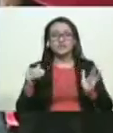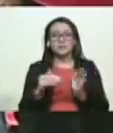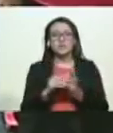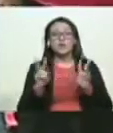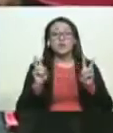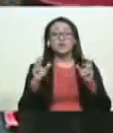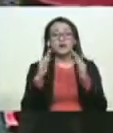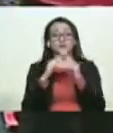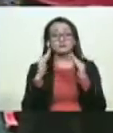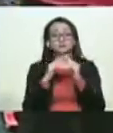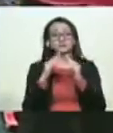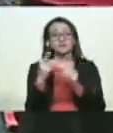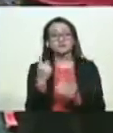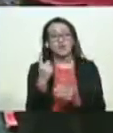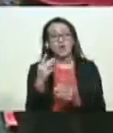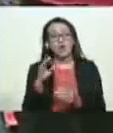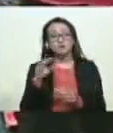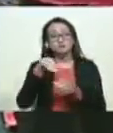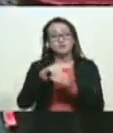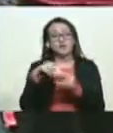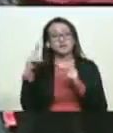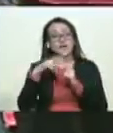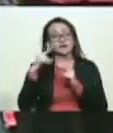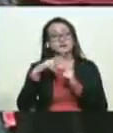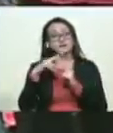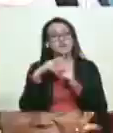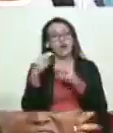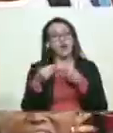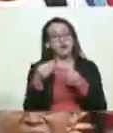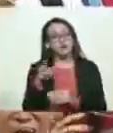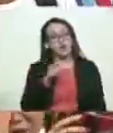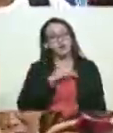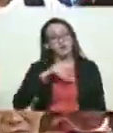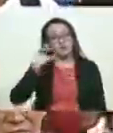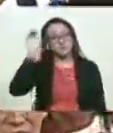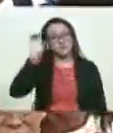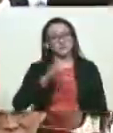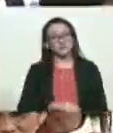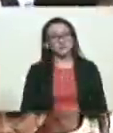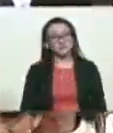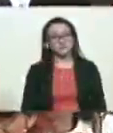nuevas viviendas solo para esta chica con el carné de la patria